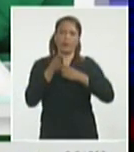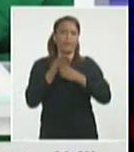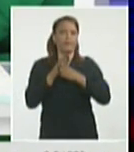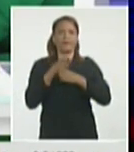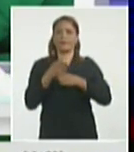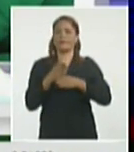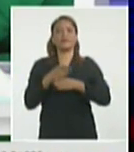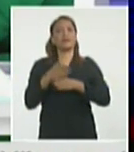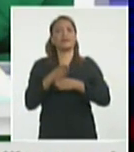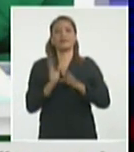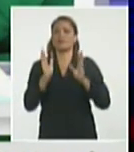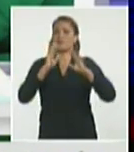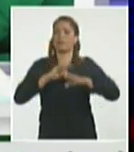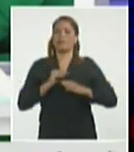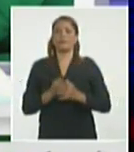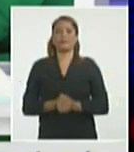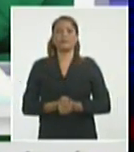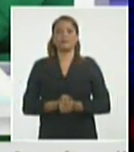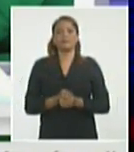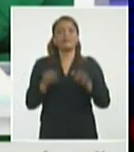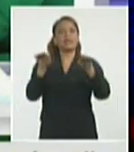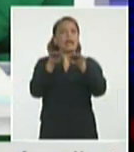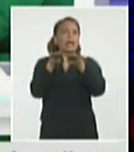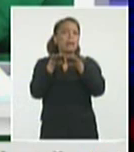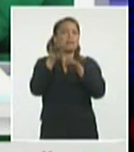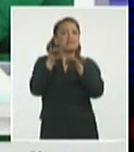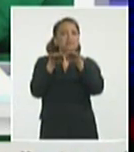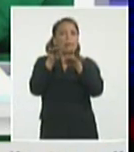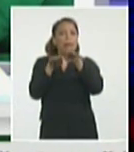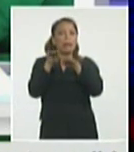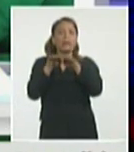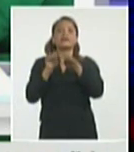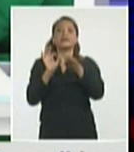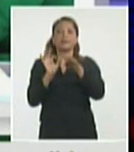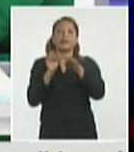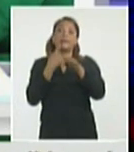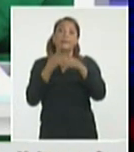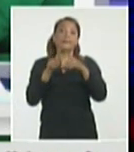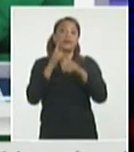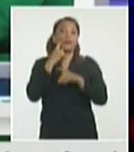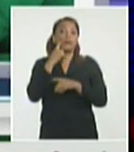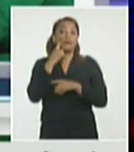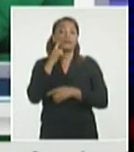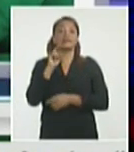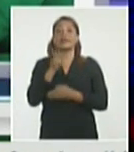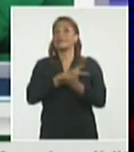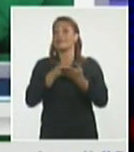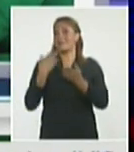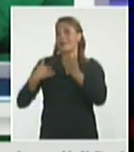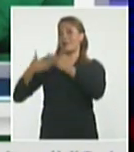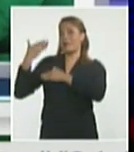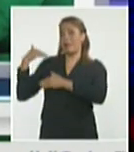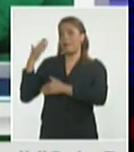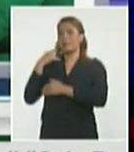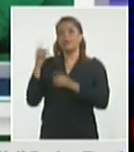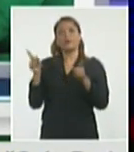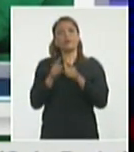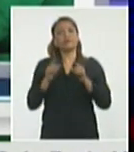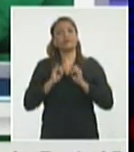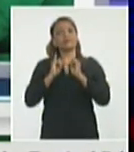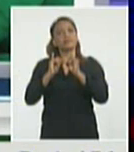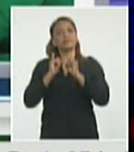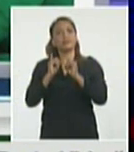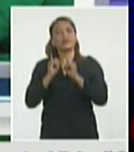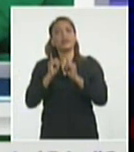comportamiento de la incidencia. Sin embargo, han estado viendo en estos últimos días que hemos resumido la información, que